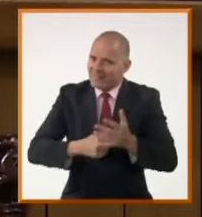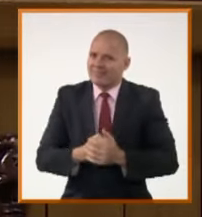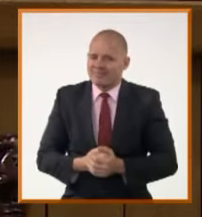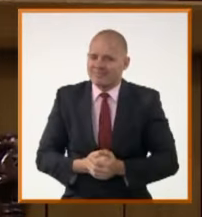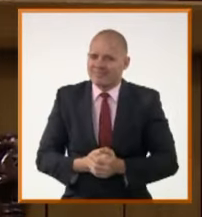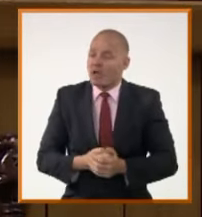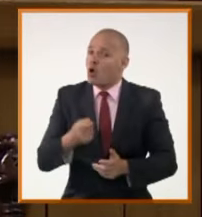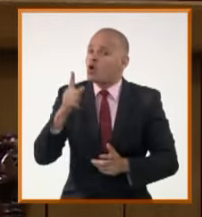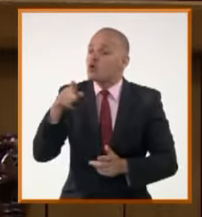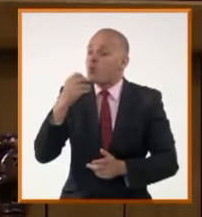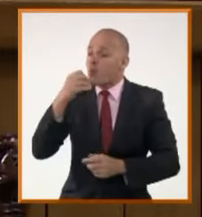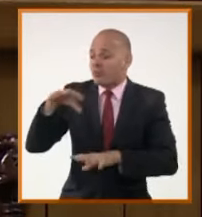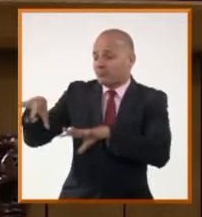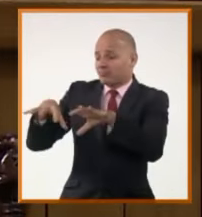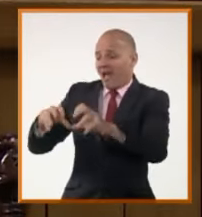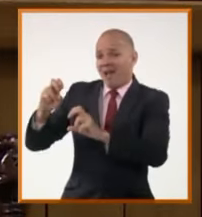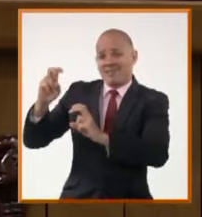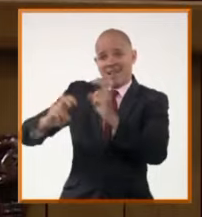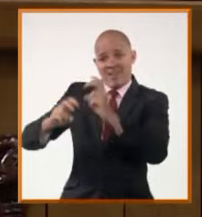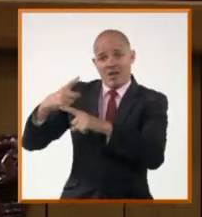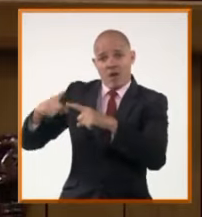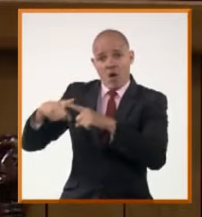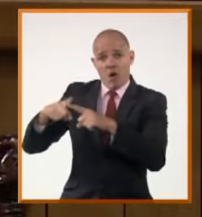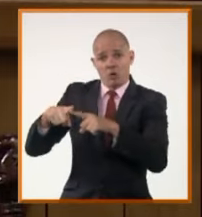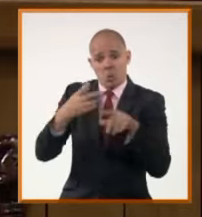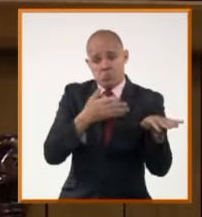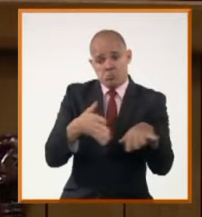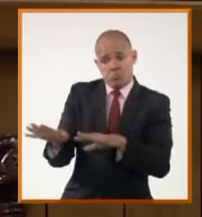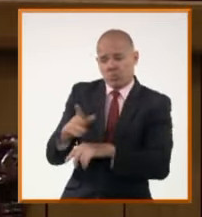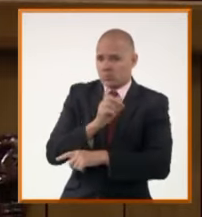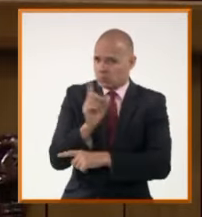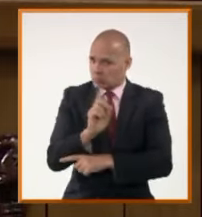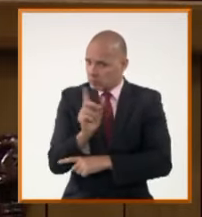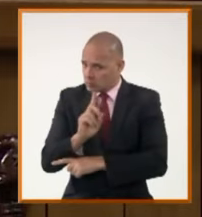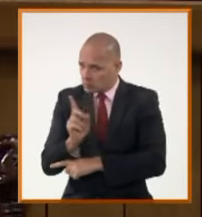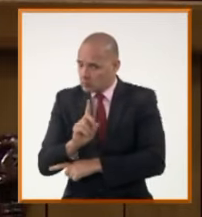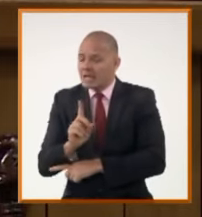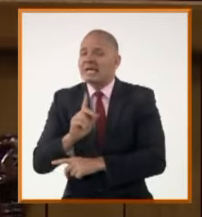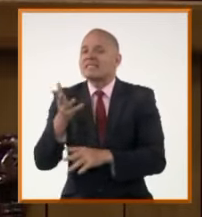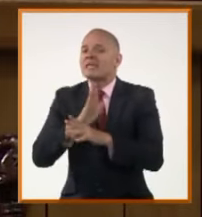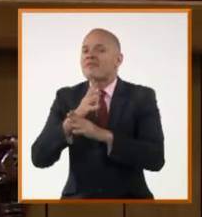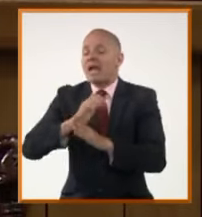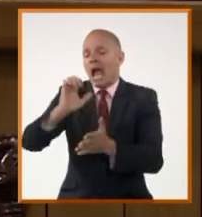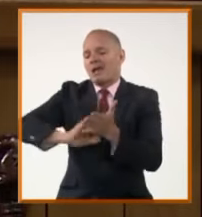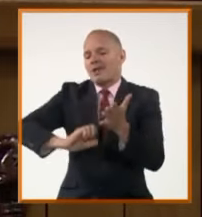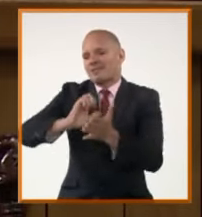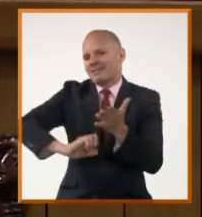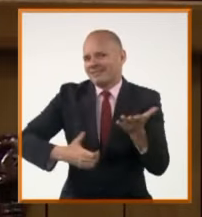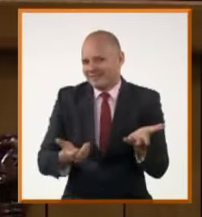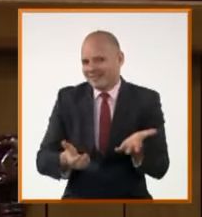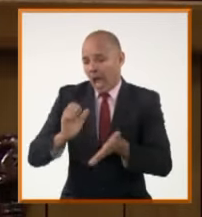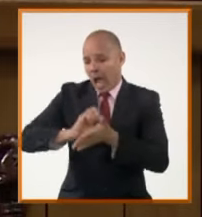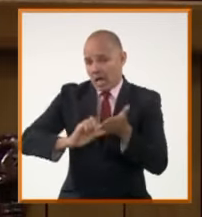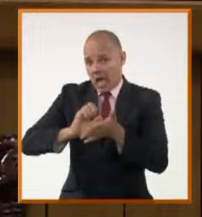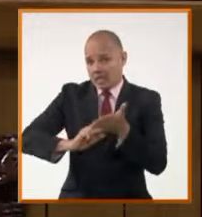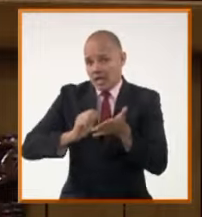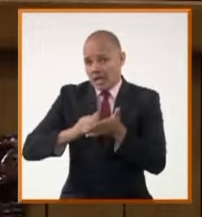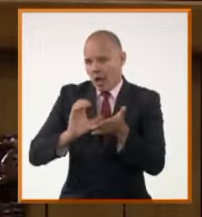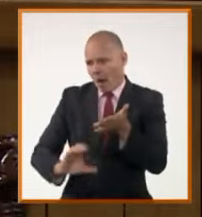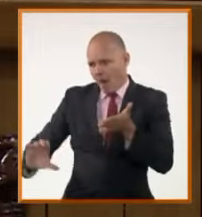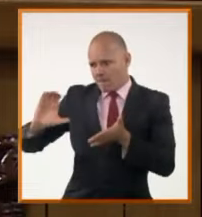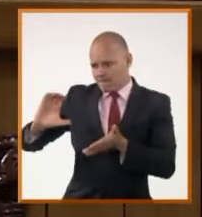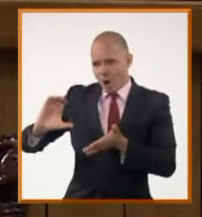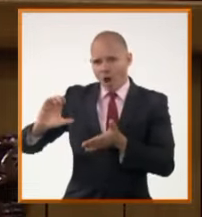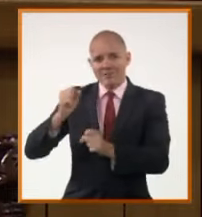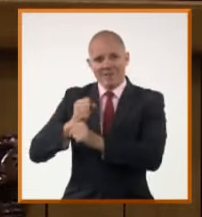veces usa mucha gente. Estamos encadenados. Si yo te compro y tú me vendes, eso no es encadenarse. Encadenarse tal vez sea